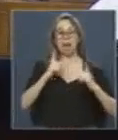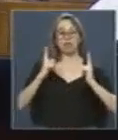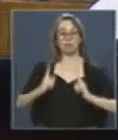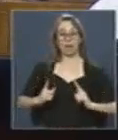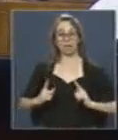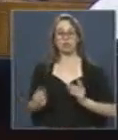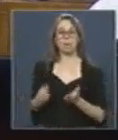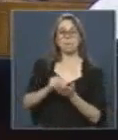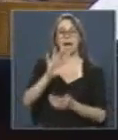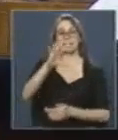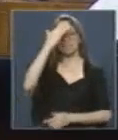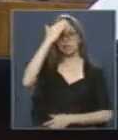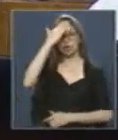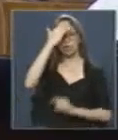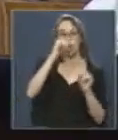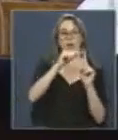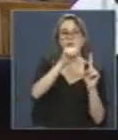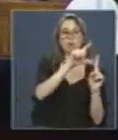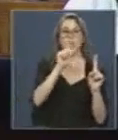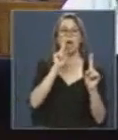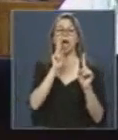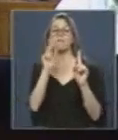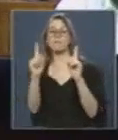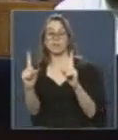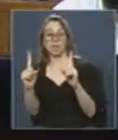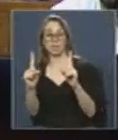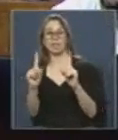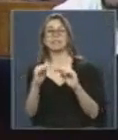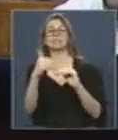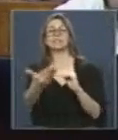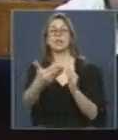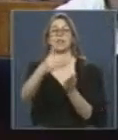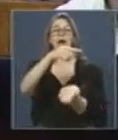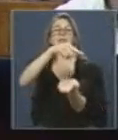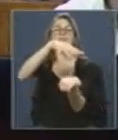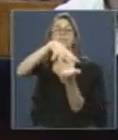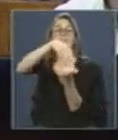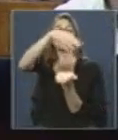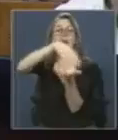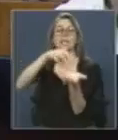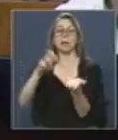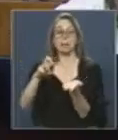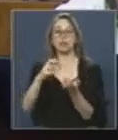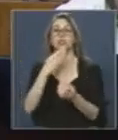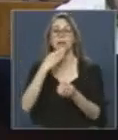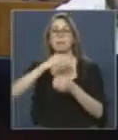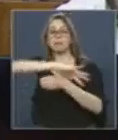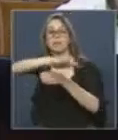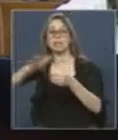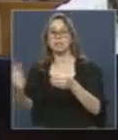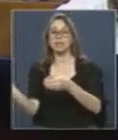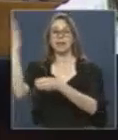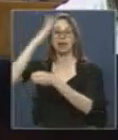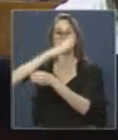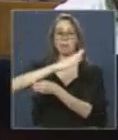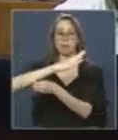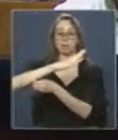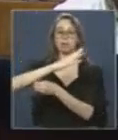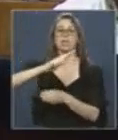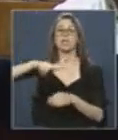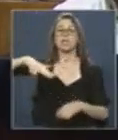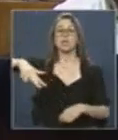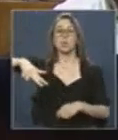de Arica-Parinacota, no estaba considerada, y para las comunas de Rapanui y Juan Fernández.